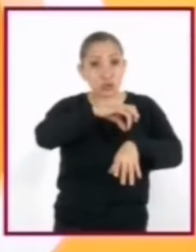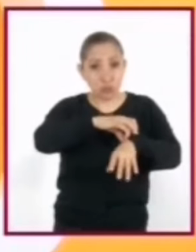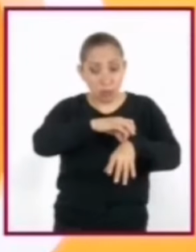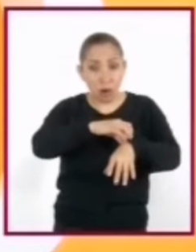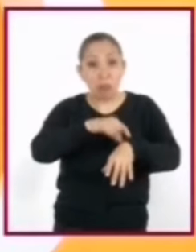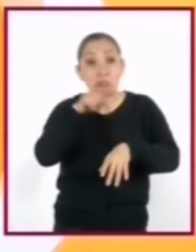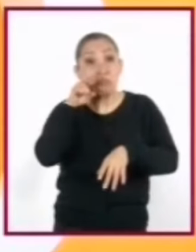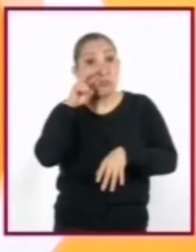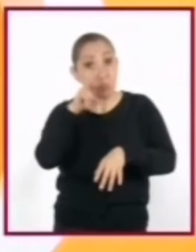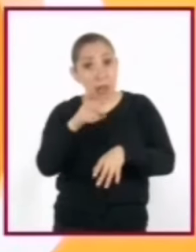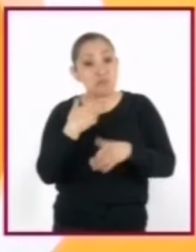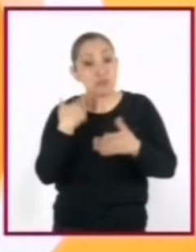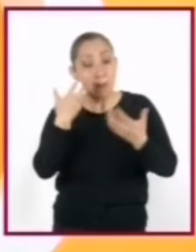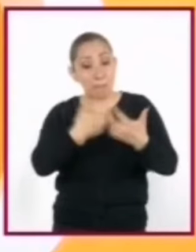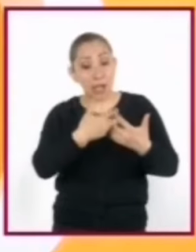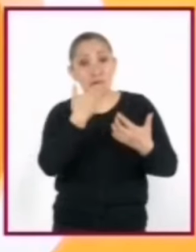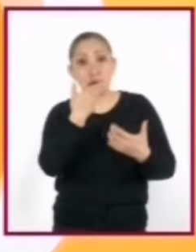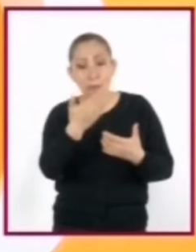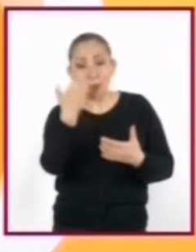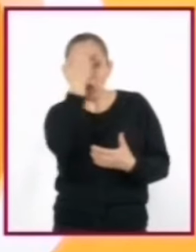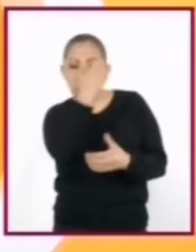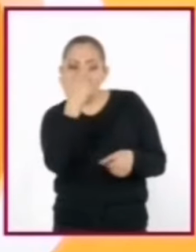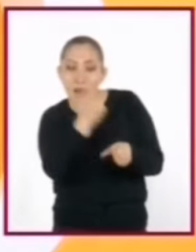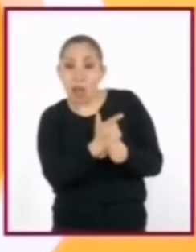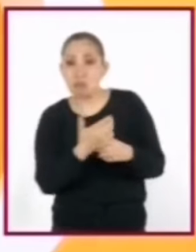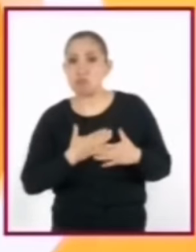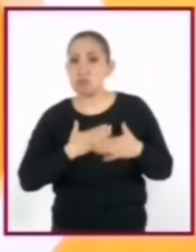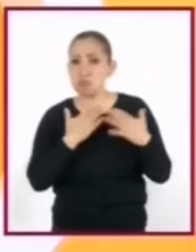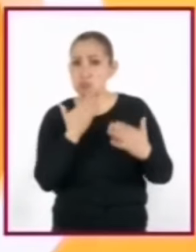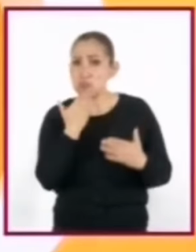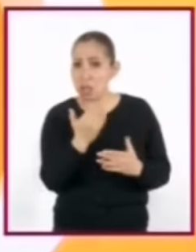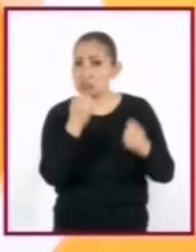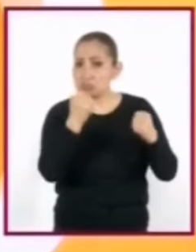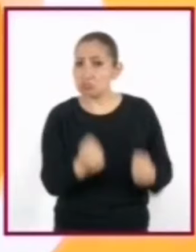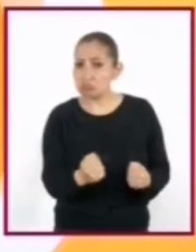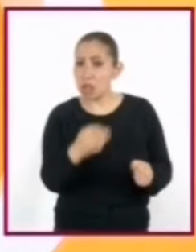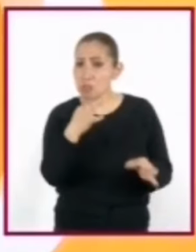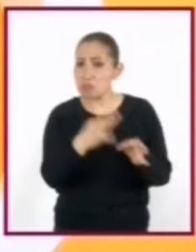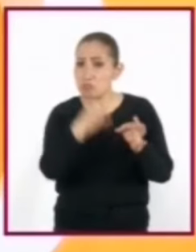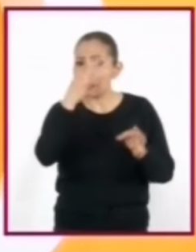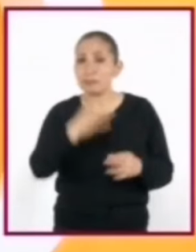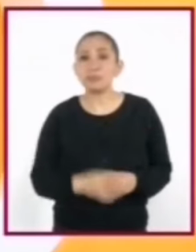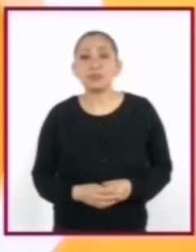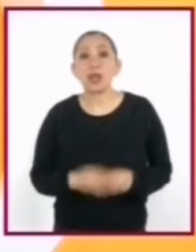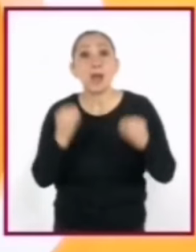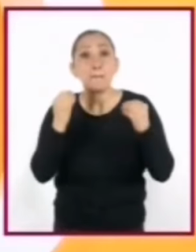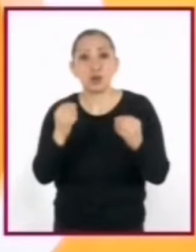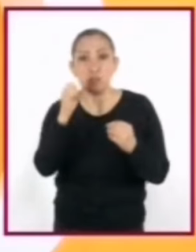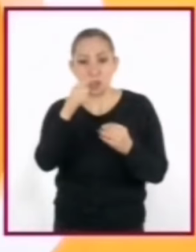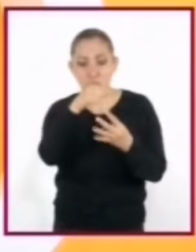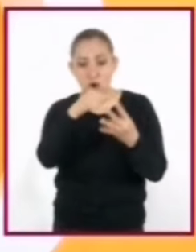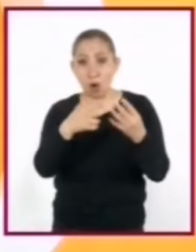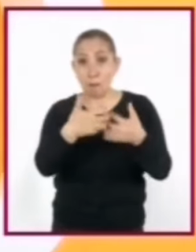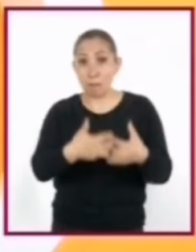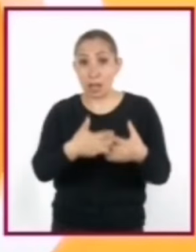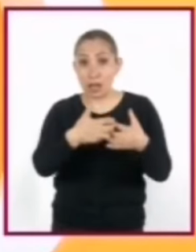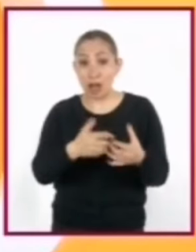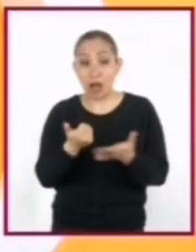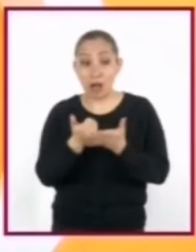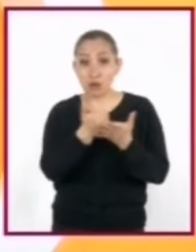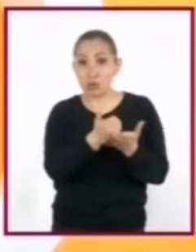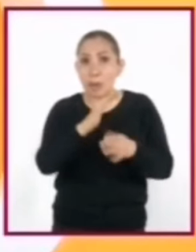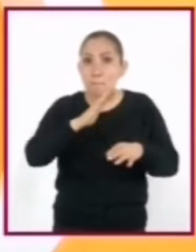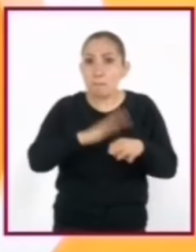han resultado en instrumentos de diagnóstico confiables y precisos. Muchos de estos tienen